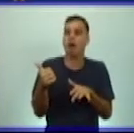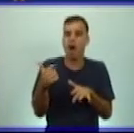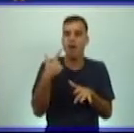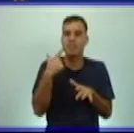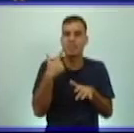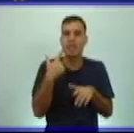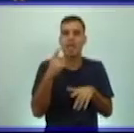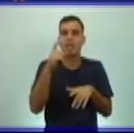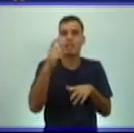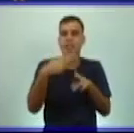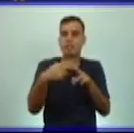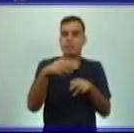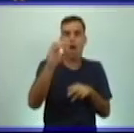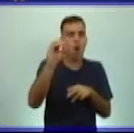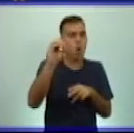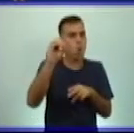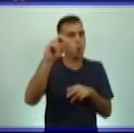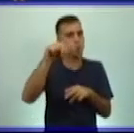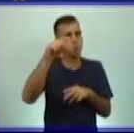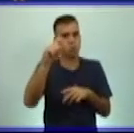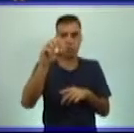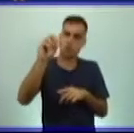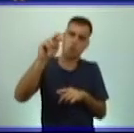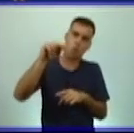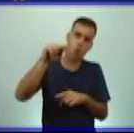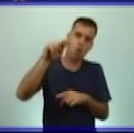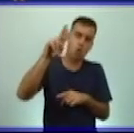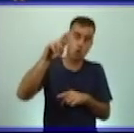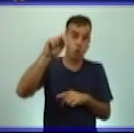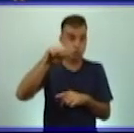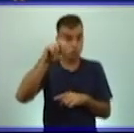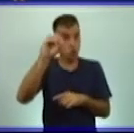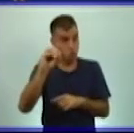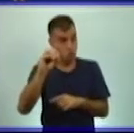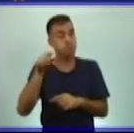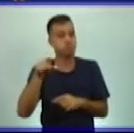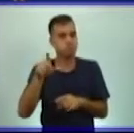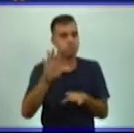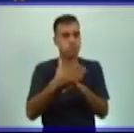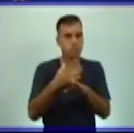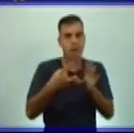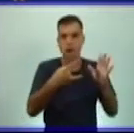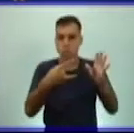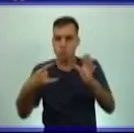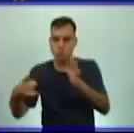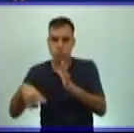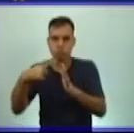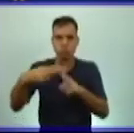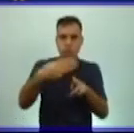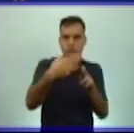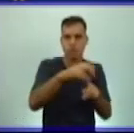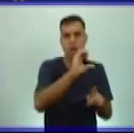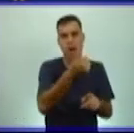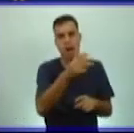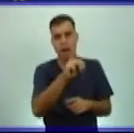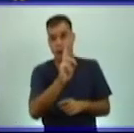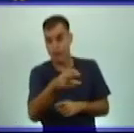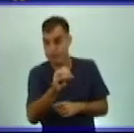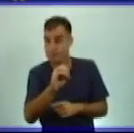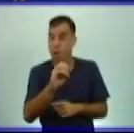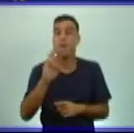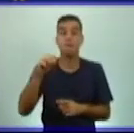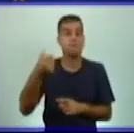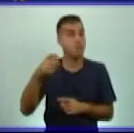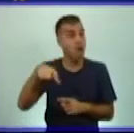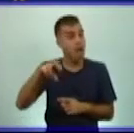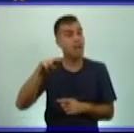hay evidencia de que existe el campo magnético presente, varía, pero por la discontinuidad no hay corriente.